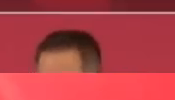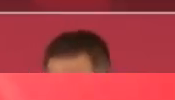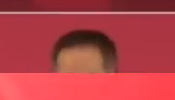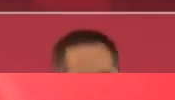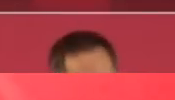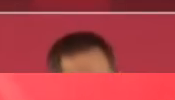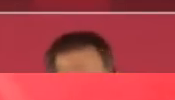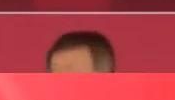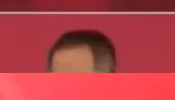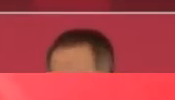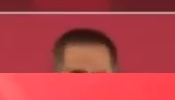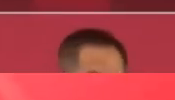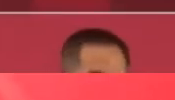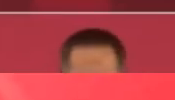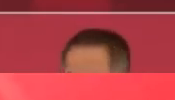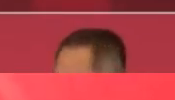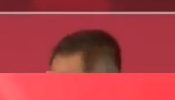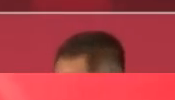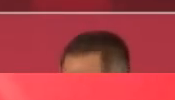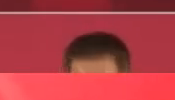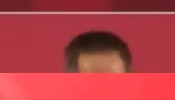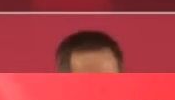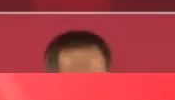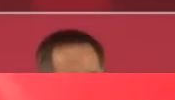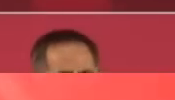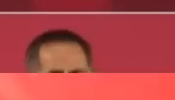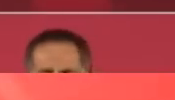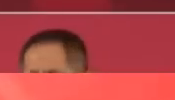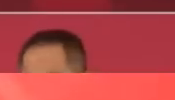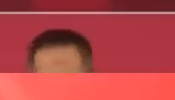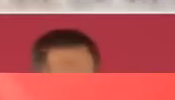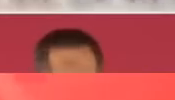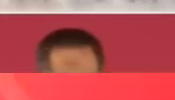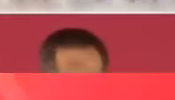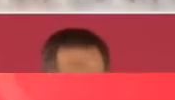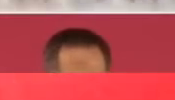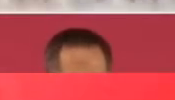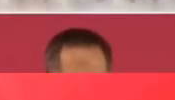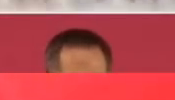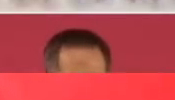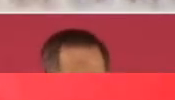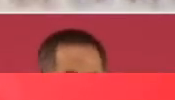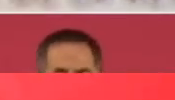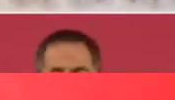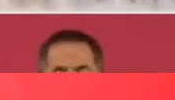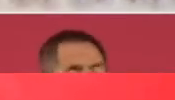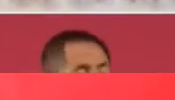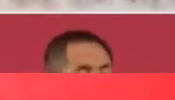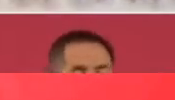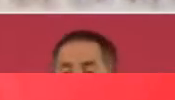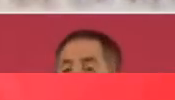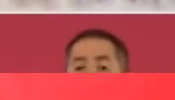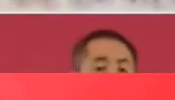porque pues tenemos la razón no se amparó ni un